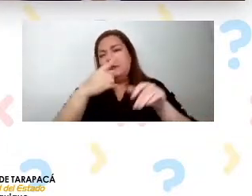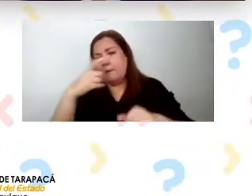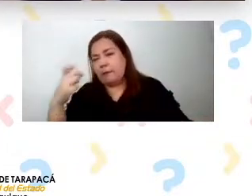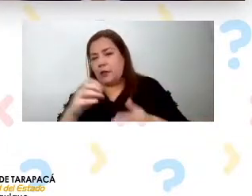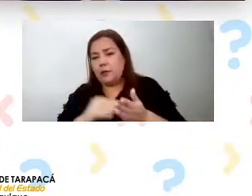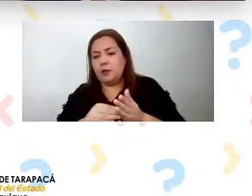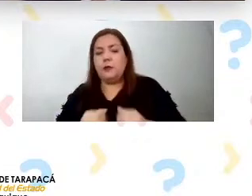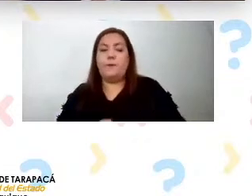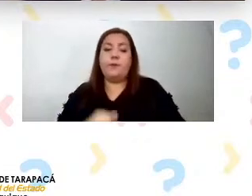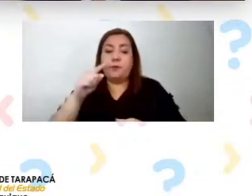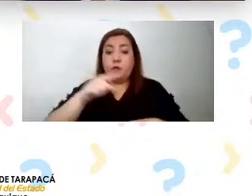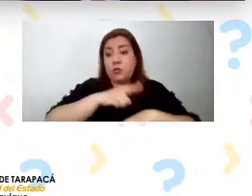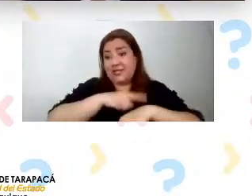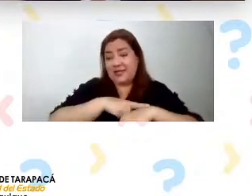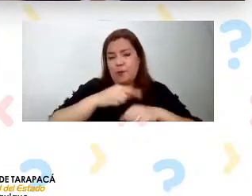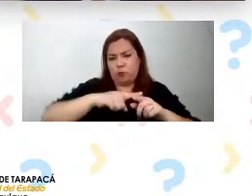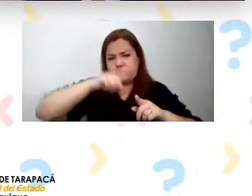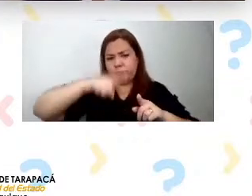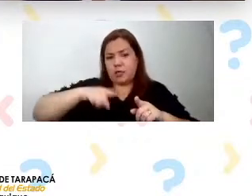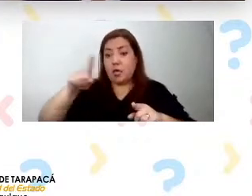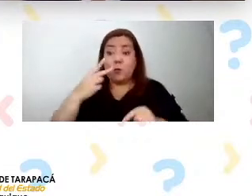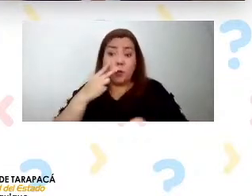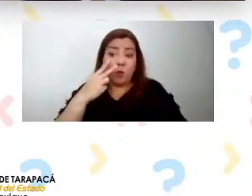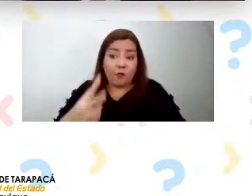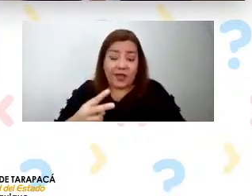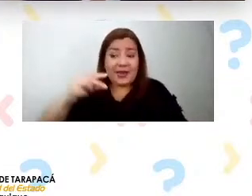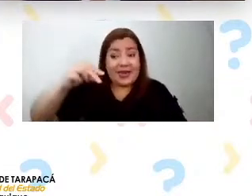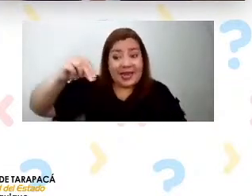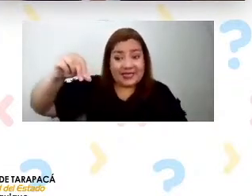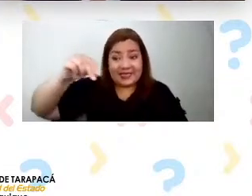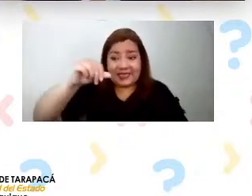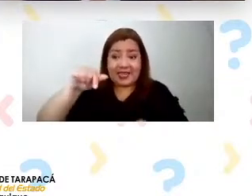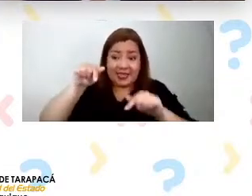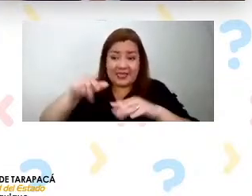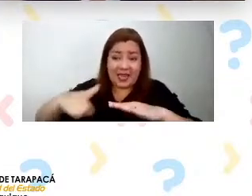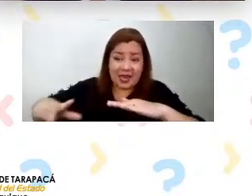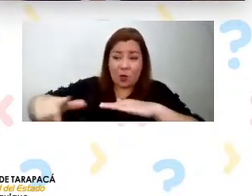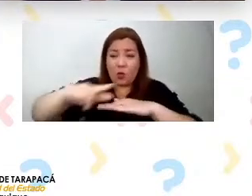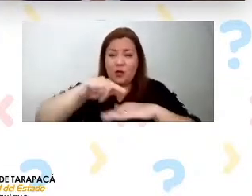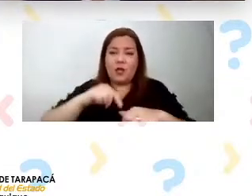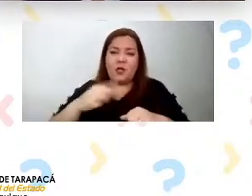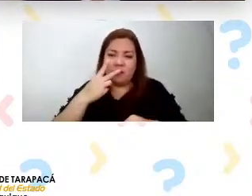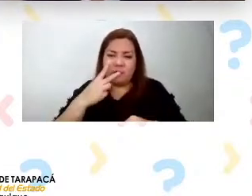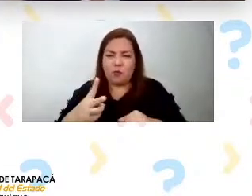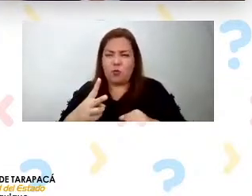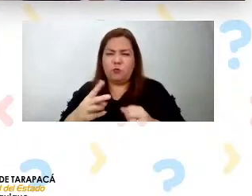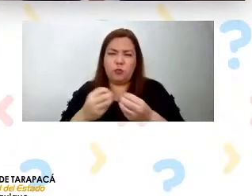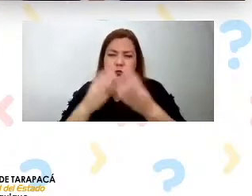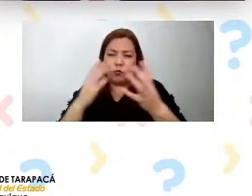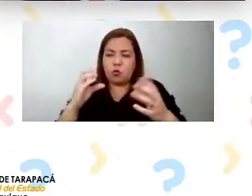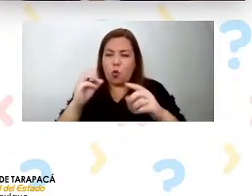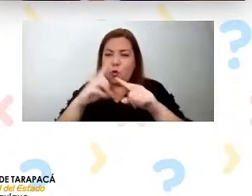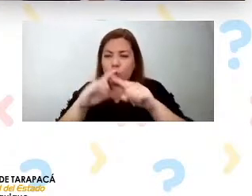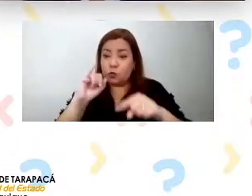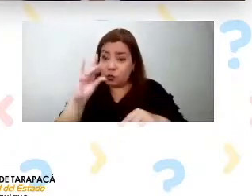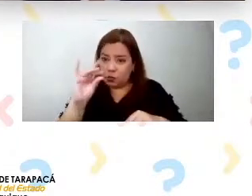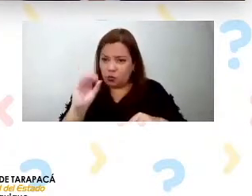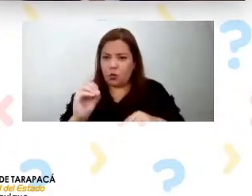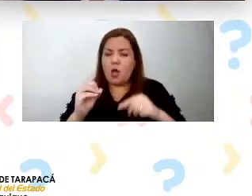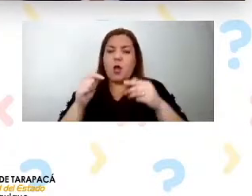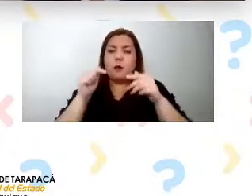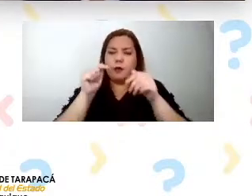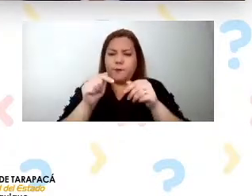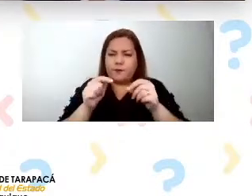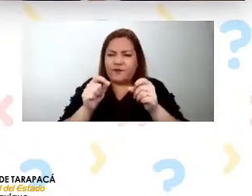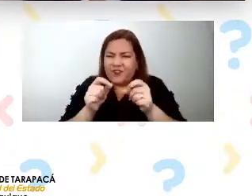¿no es cierto?, la salinidad en estas lagunas, y podemos ver una gran oscilación que va a depender mucho, ¿no es